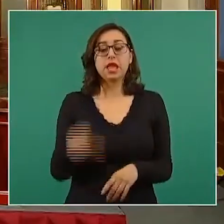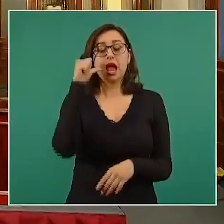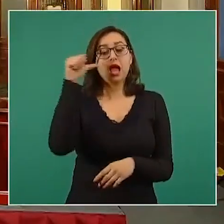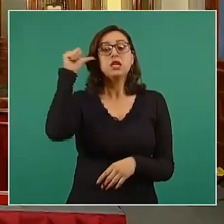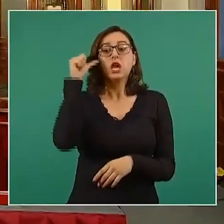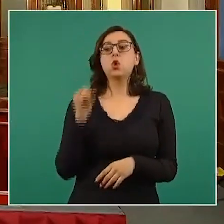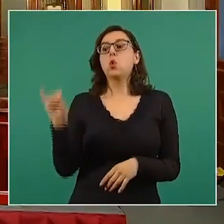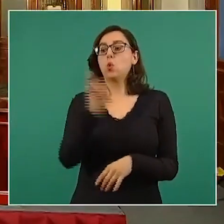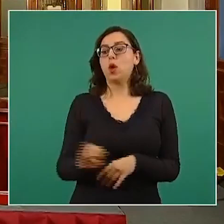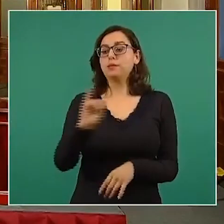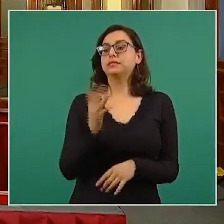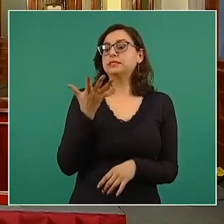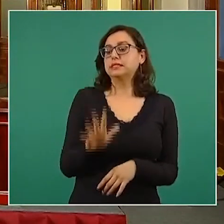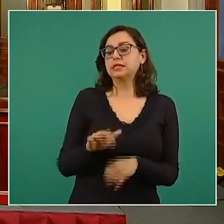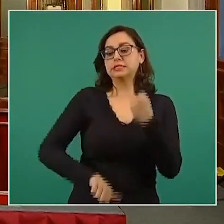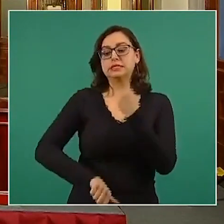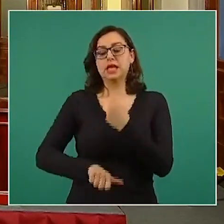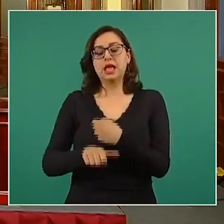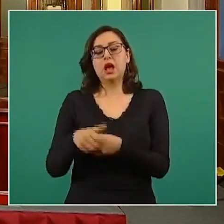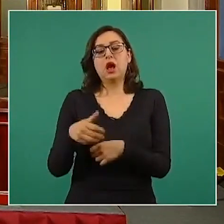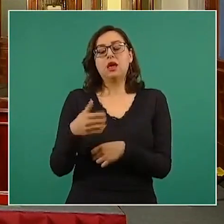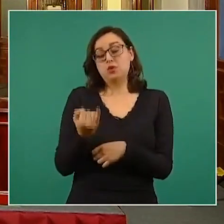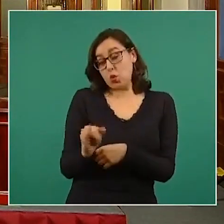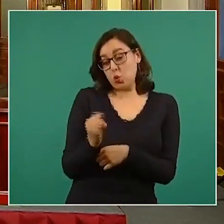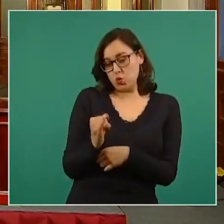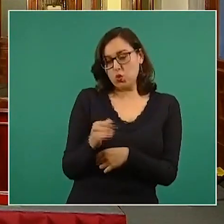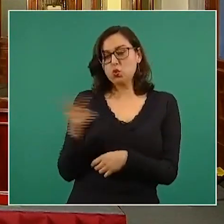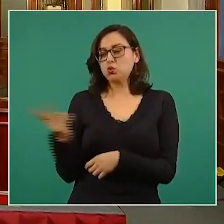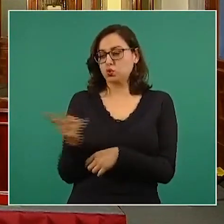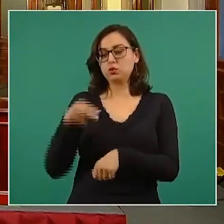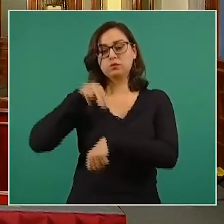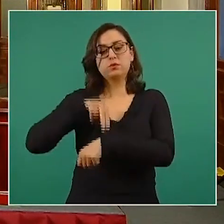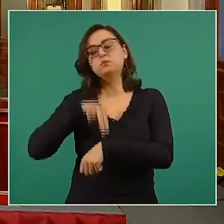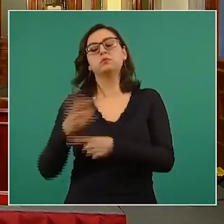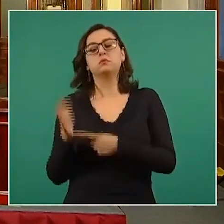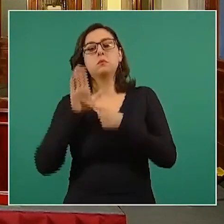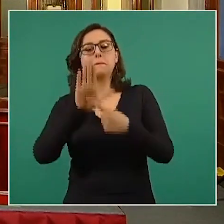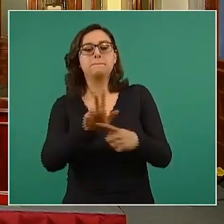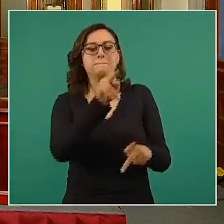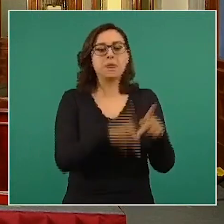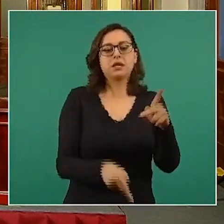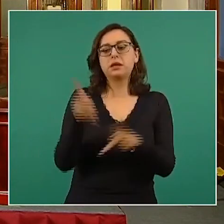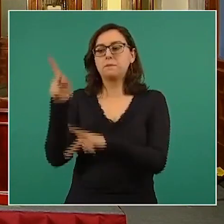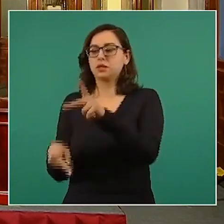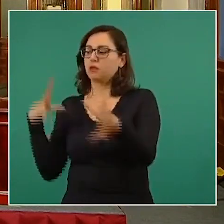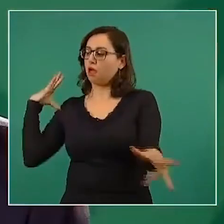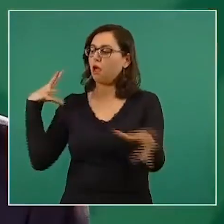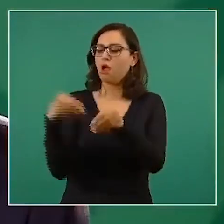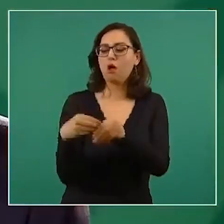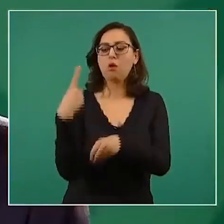Ricardo Cortés y el doctor José Luis Salomía presentaron dos de los elementos fundamentales del manejo de nuestra